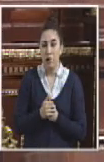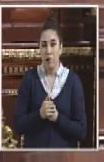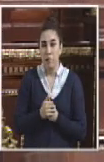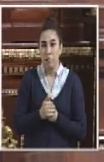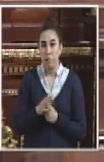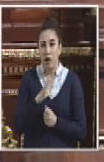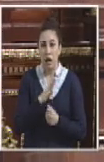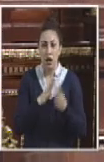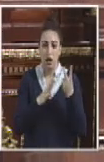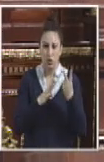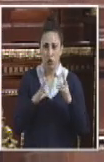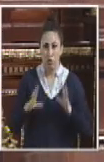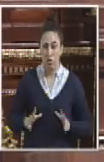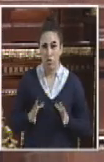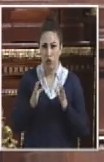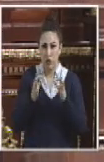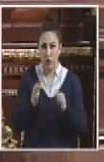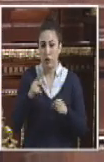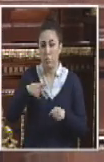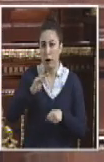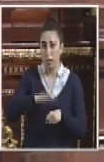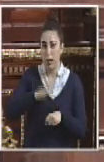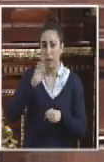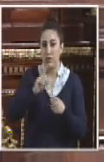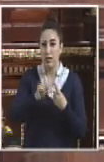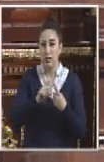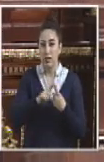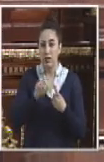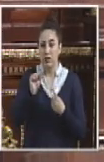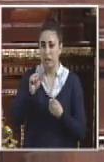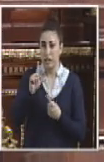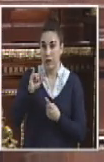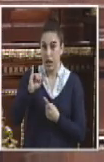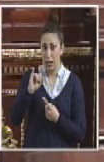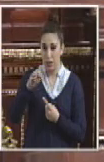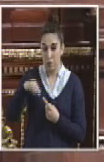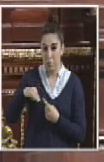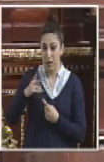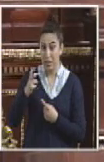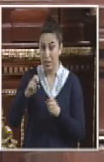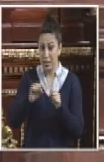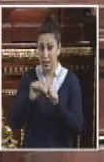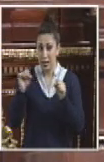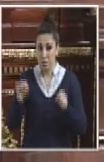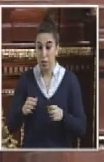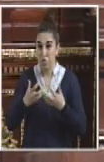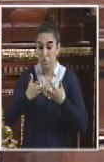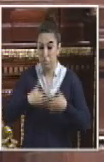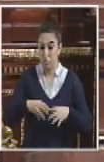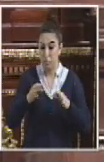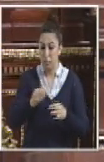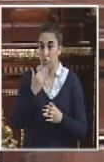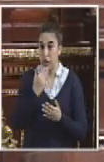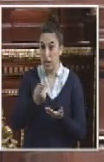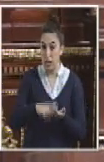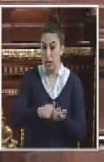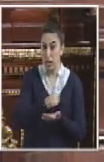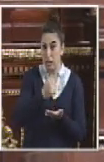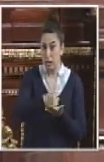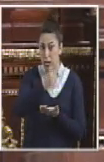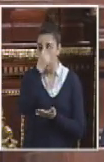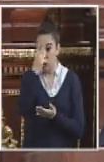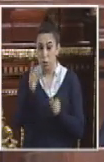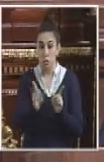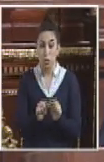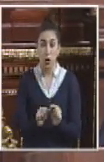2 fundaciones, principalmente la Fundación Slim, este sistema opera en la Ciudad de México solamente en un centro